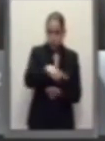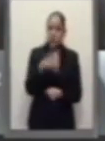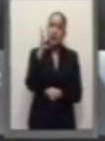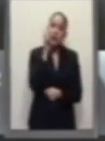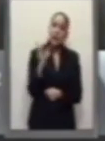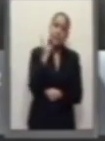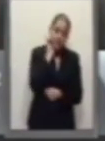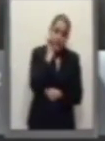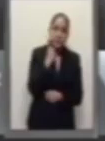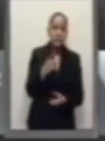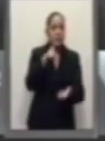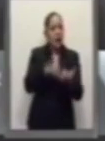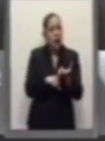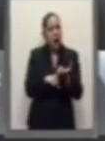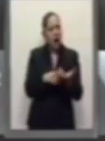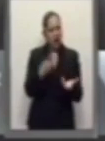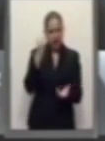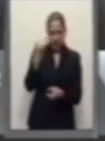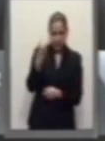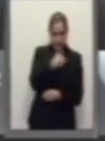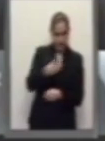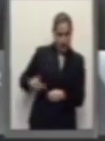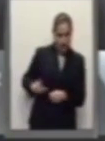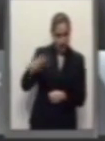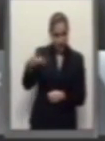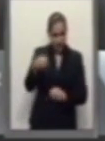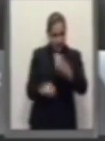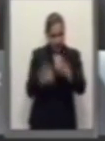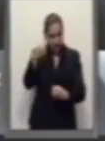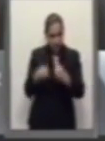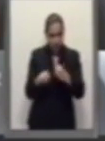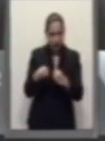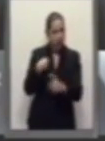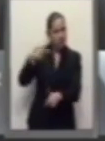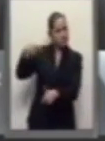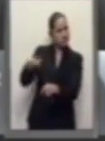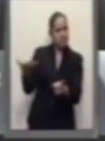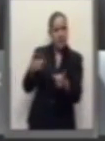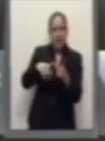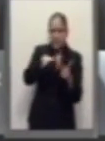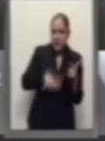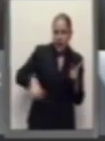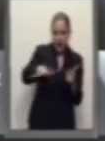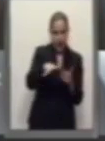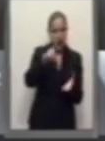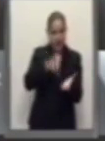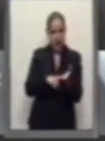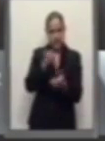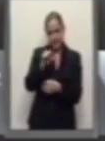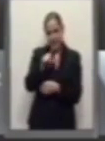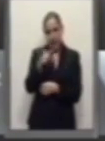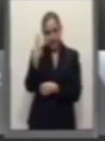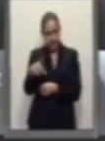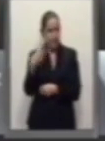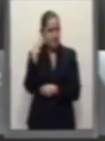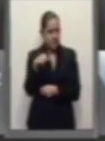públicamente en contra del presidente del Tribunal Electoral, de la Sala Electoral Regional en Veracruz.